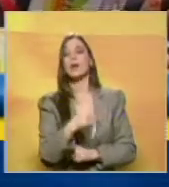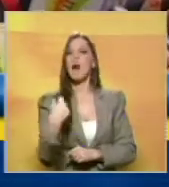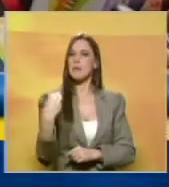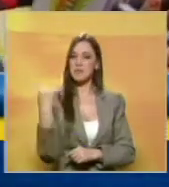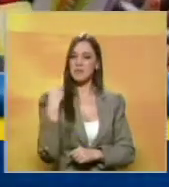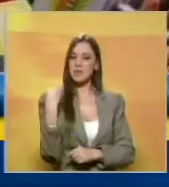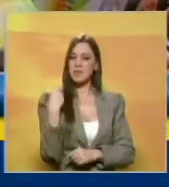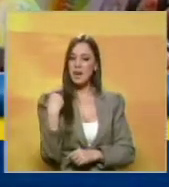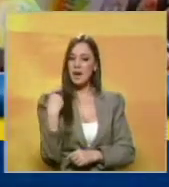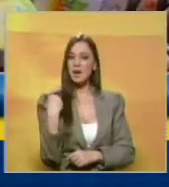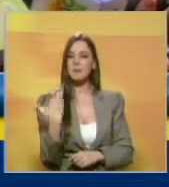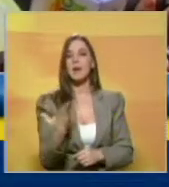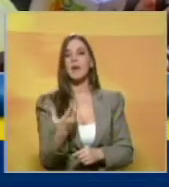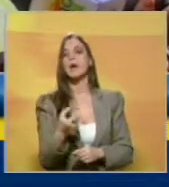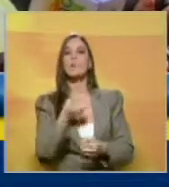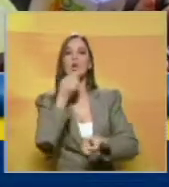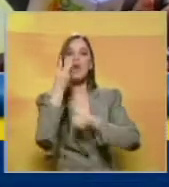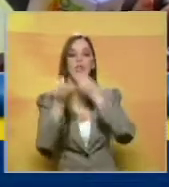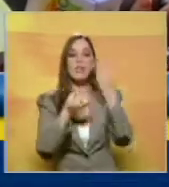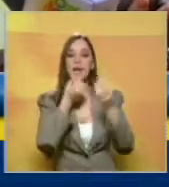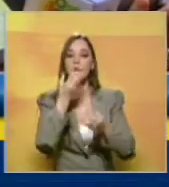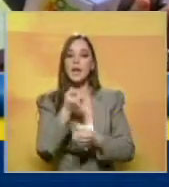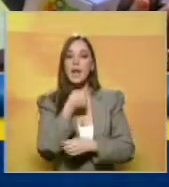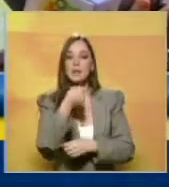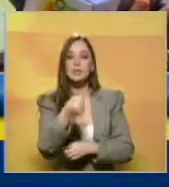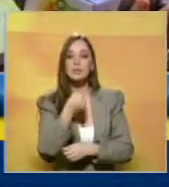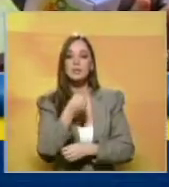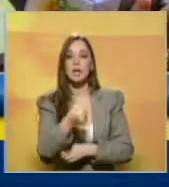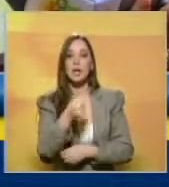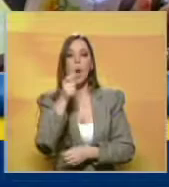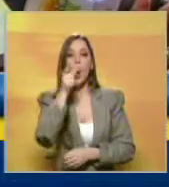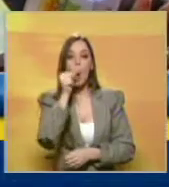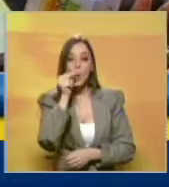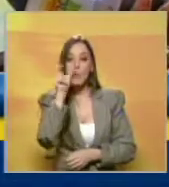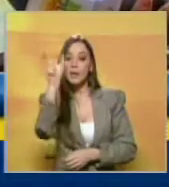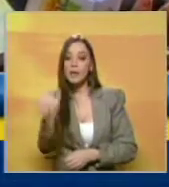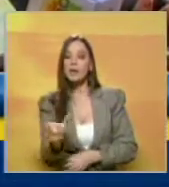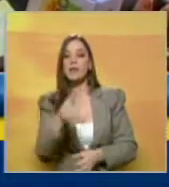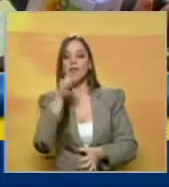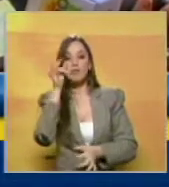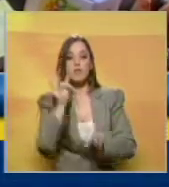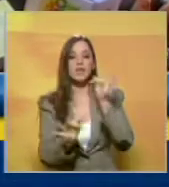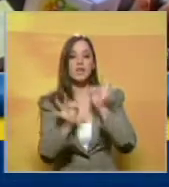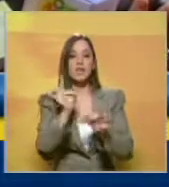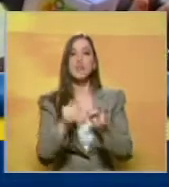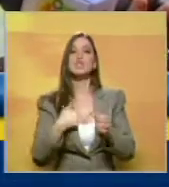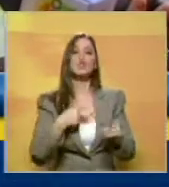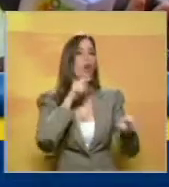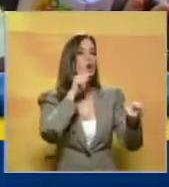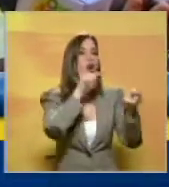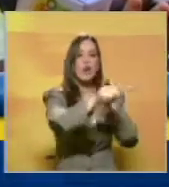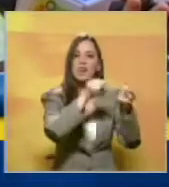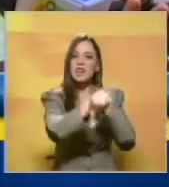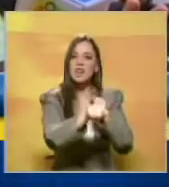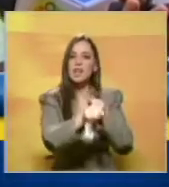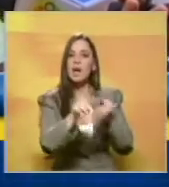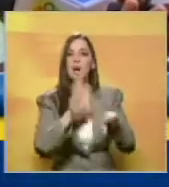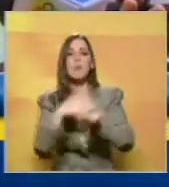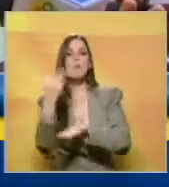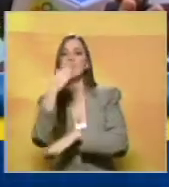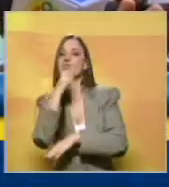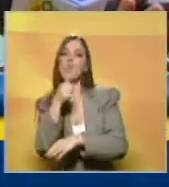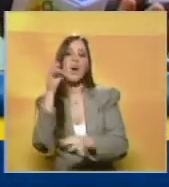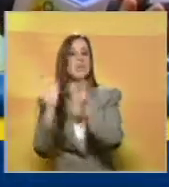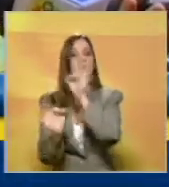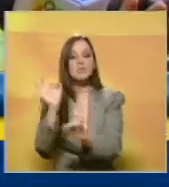sindicado por las declaraciones de cólera del señor fiscal ante mis críticas a la impunidad que